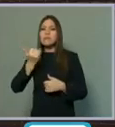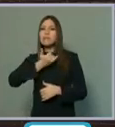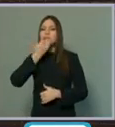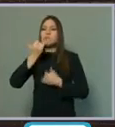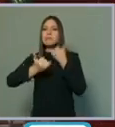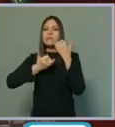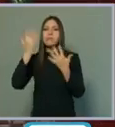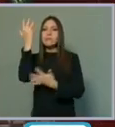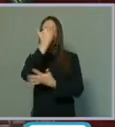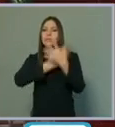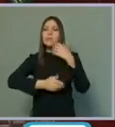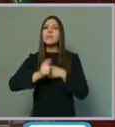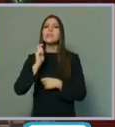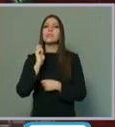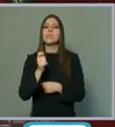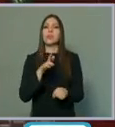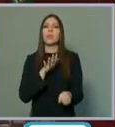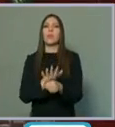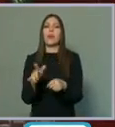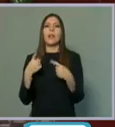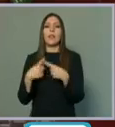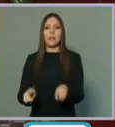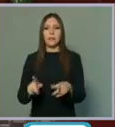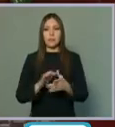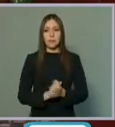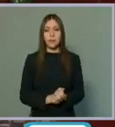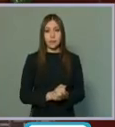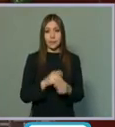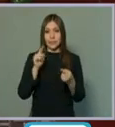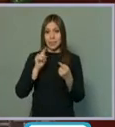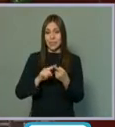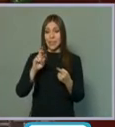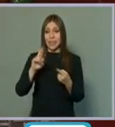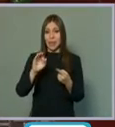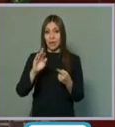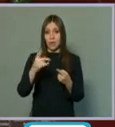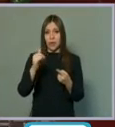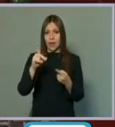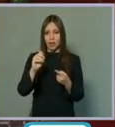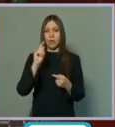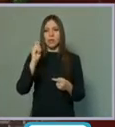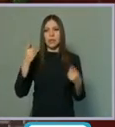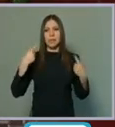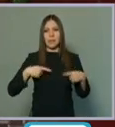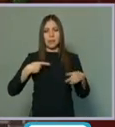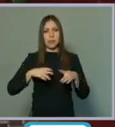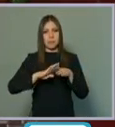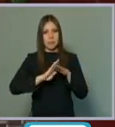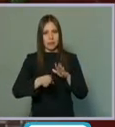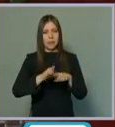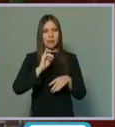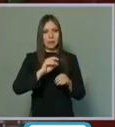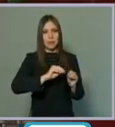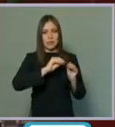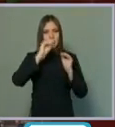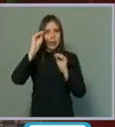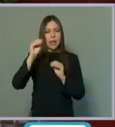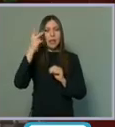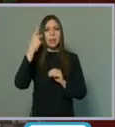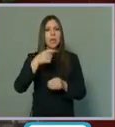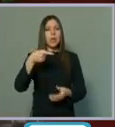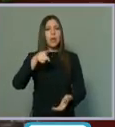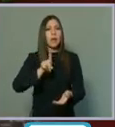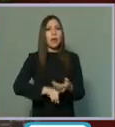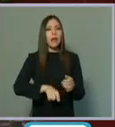Sí, claro que sí. Mira, el refugiado es un migrante, es un inmigrante. Nada más que él tiene ciertas circunstancias que